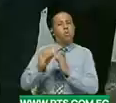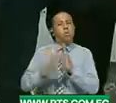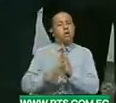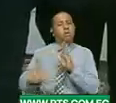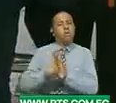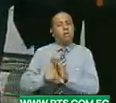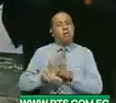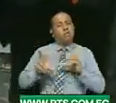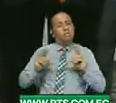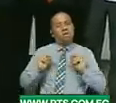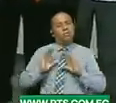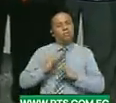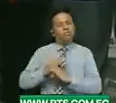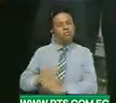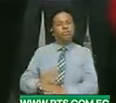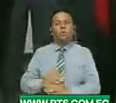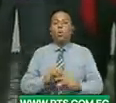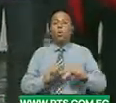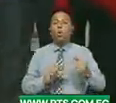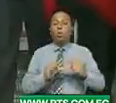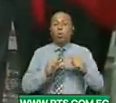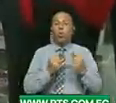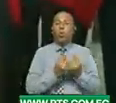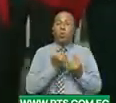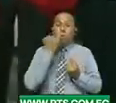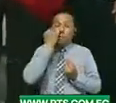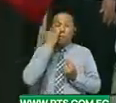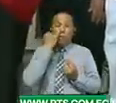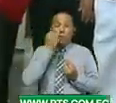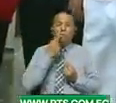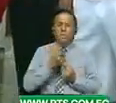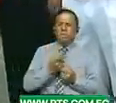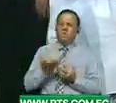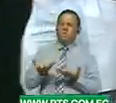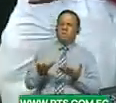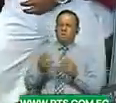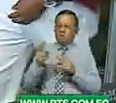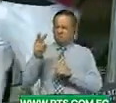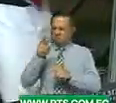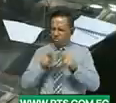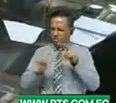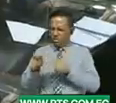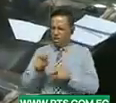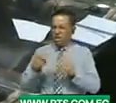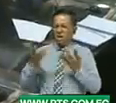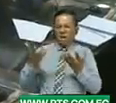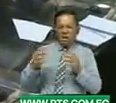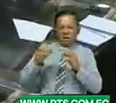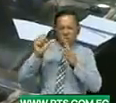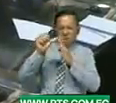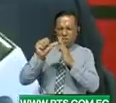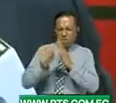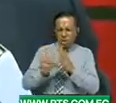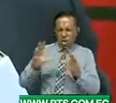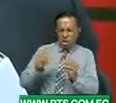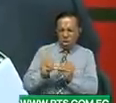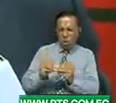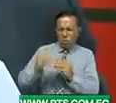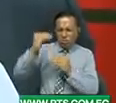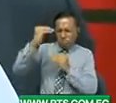cambiar. Pachacútic, por su parte, pide que se elimine el libro 1, que trata sobre las alianzas público-privadas.